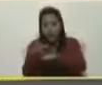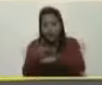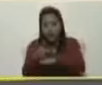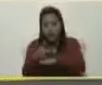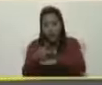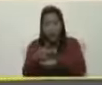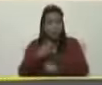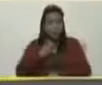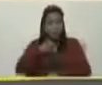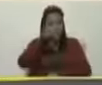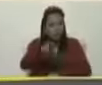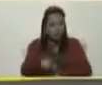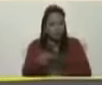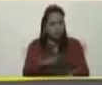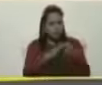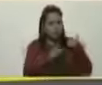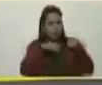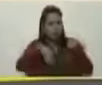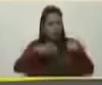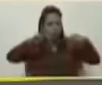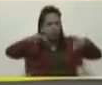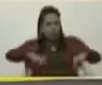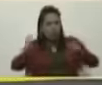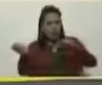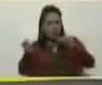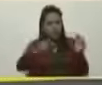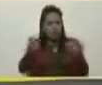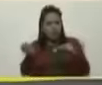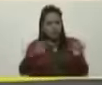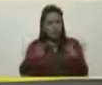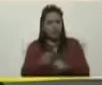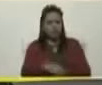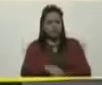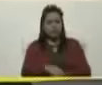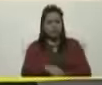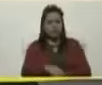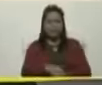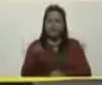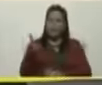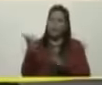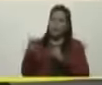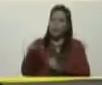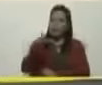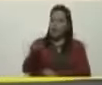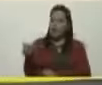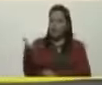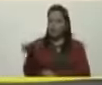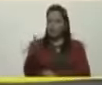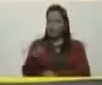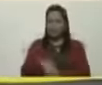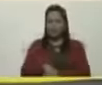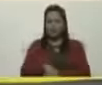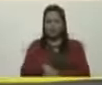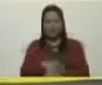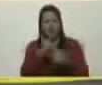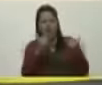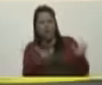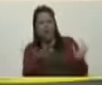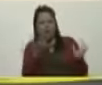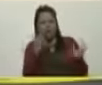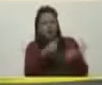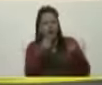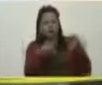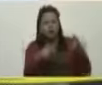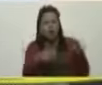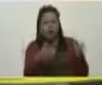ejecutivo, y que podamos conversar, ¿no? ¿Cuántos serían, más o menos? ¿Cuántos son? Tenemos varias asociaciones